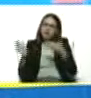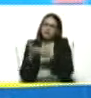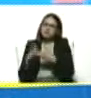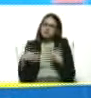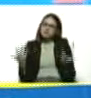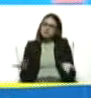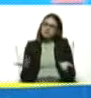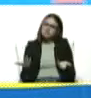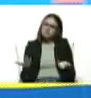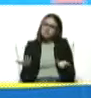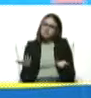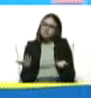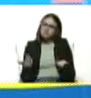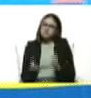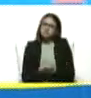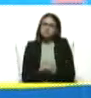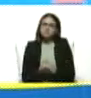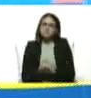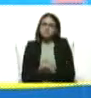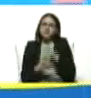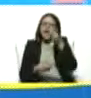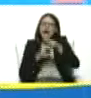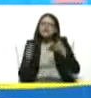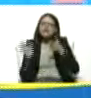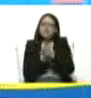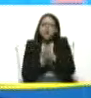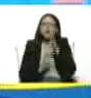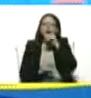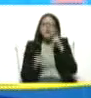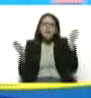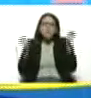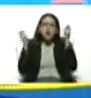contra Chávez, de desfiguración de quién era.